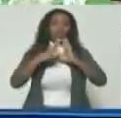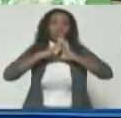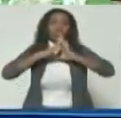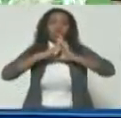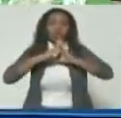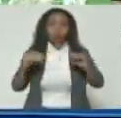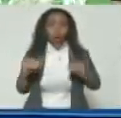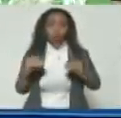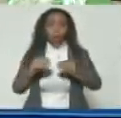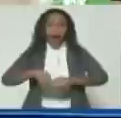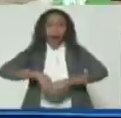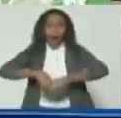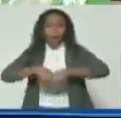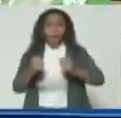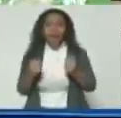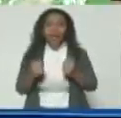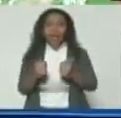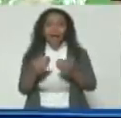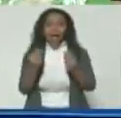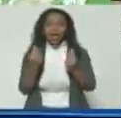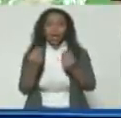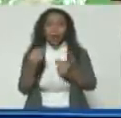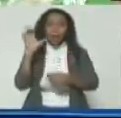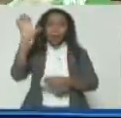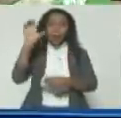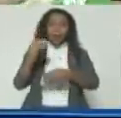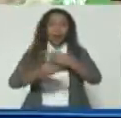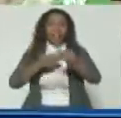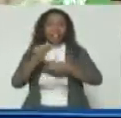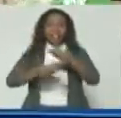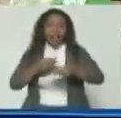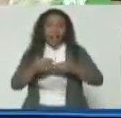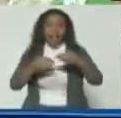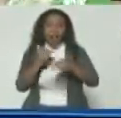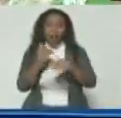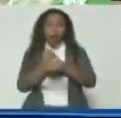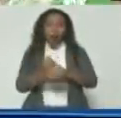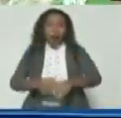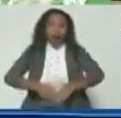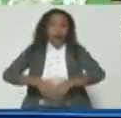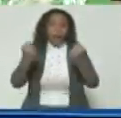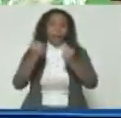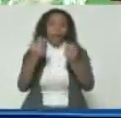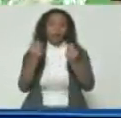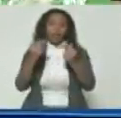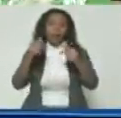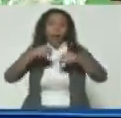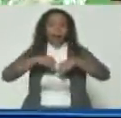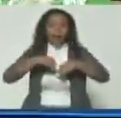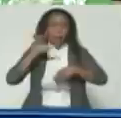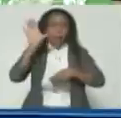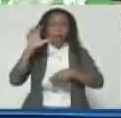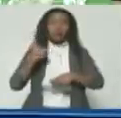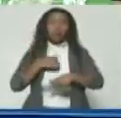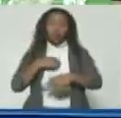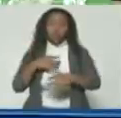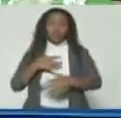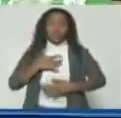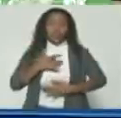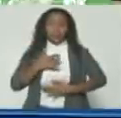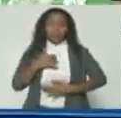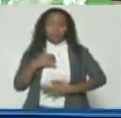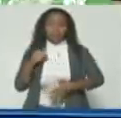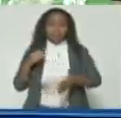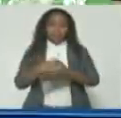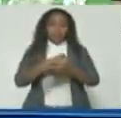destruir la economía del país, para hacer crujir la economía del país. Y hemos sentido el golpe,